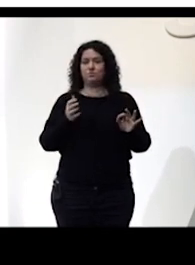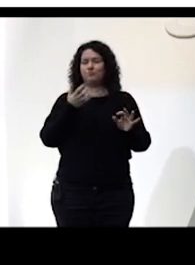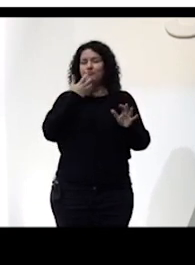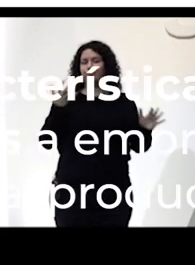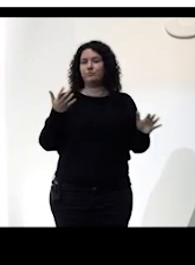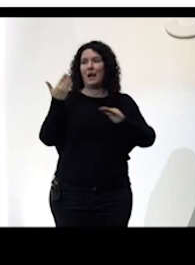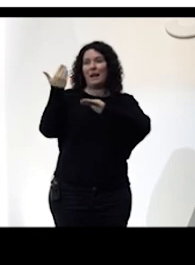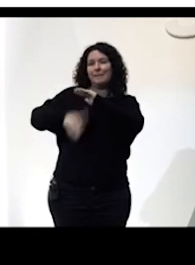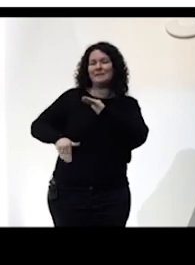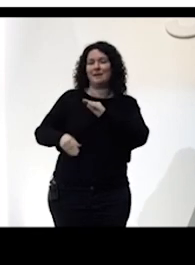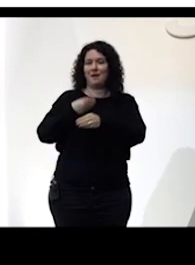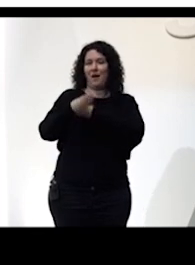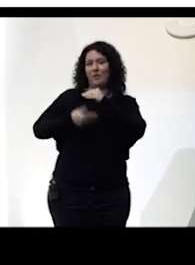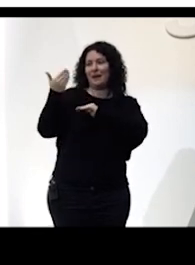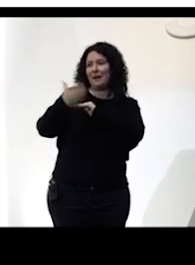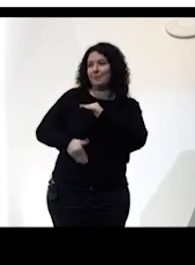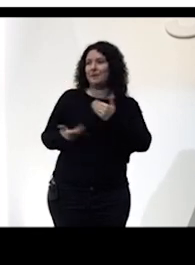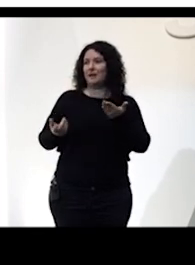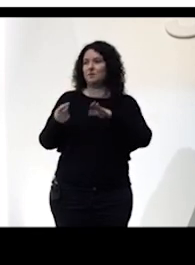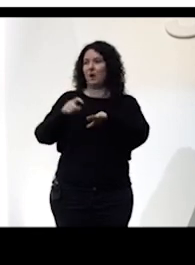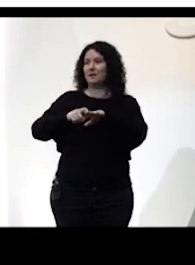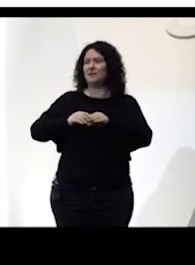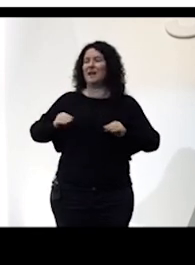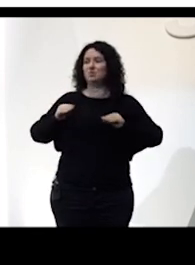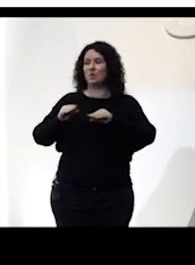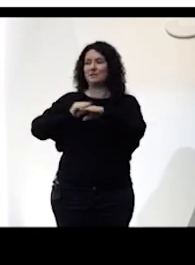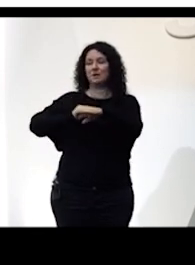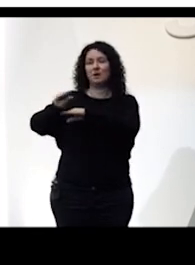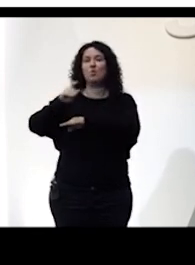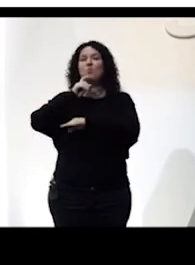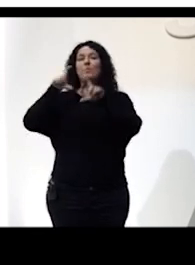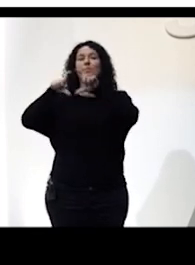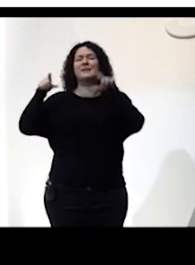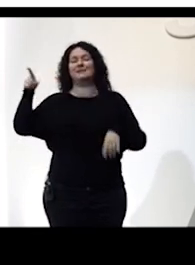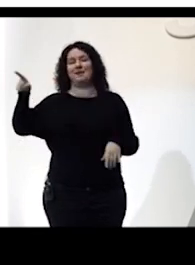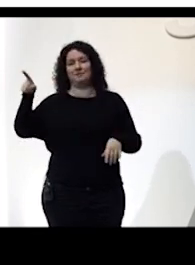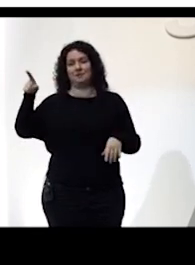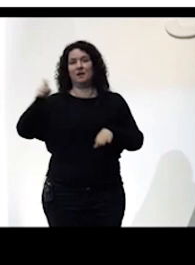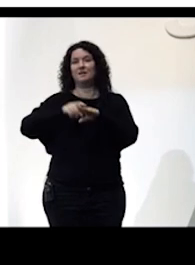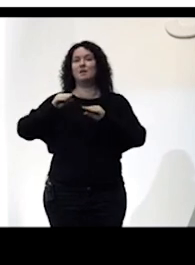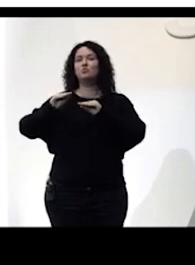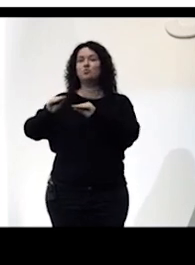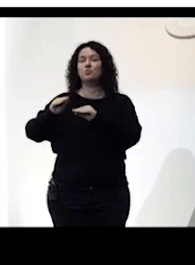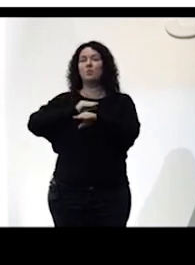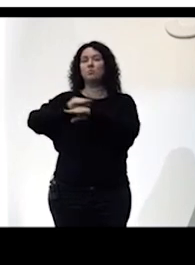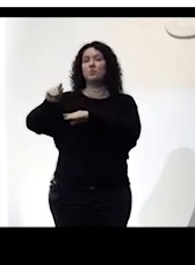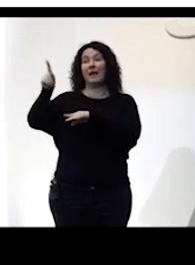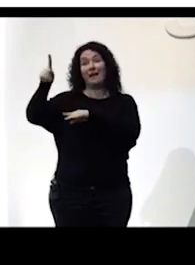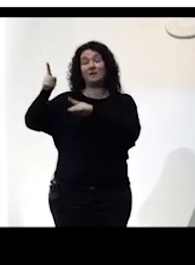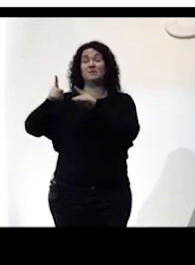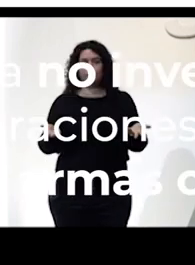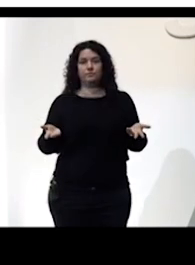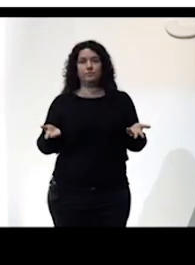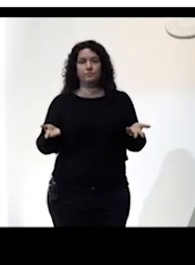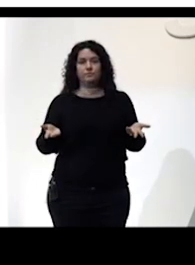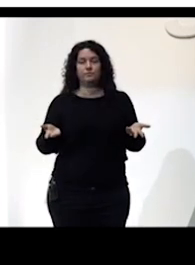a poner límites sobre las características de las financiaciones a empresas que, de alguna manera, producen armamento. ¿Y qué vamos a